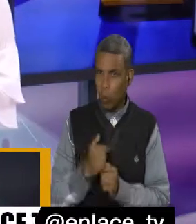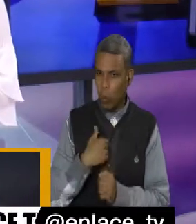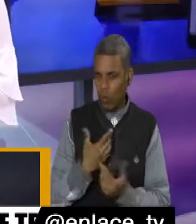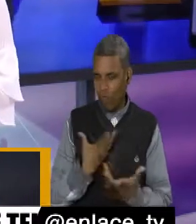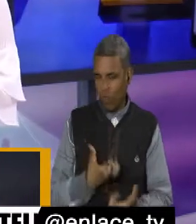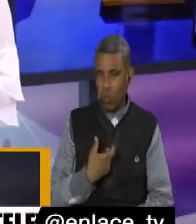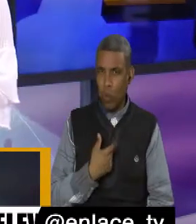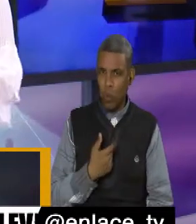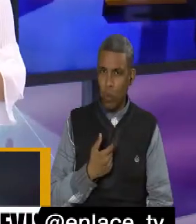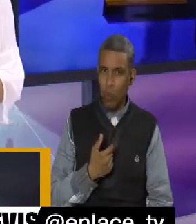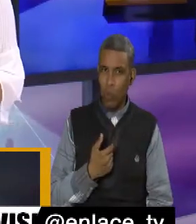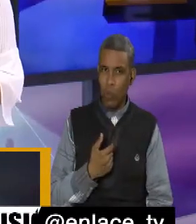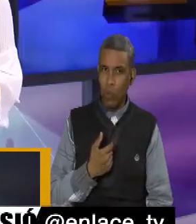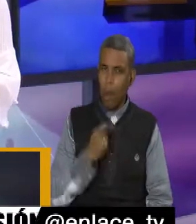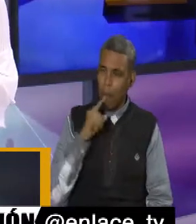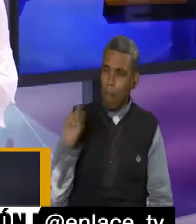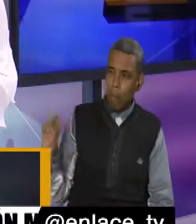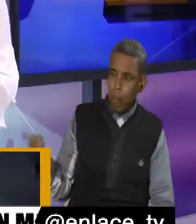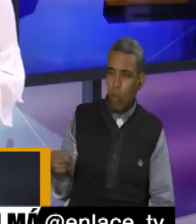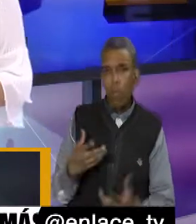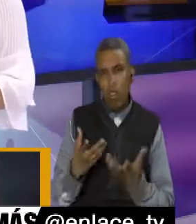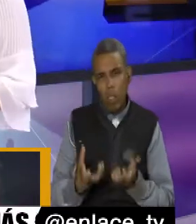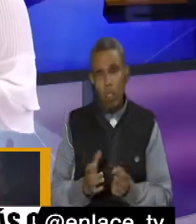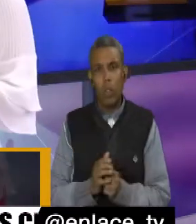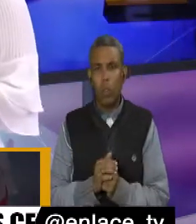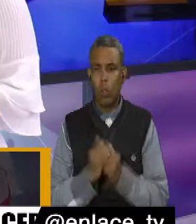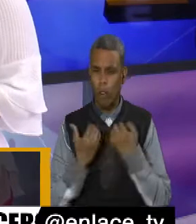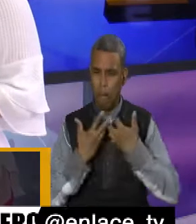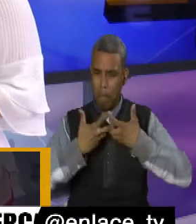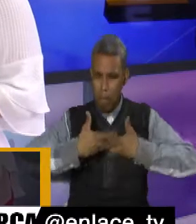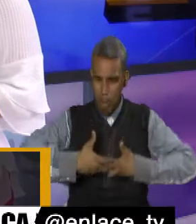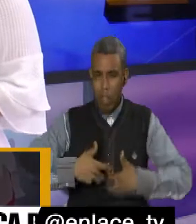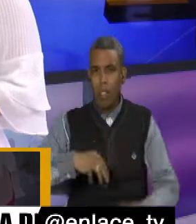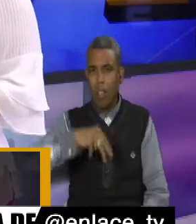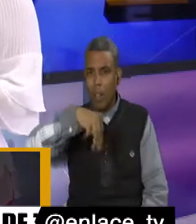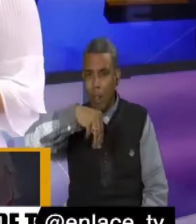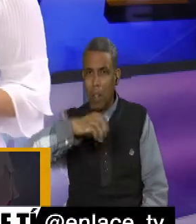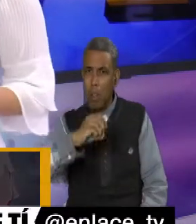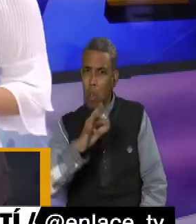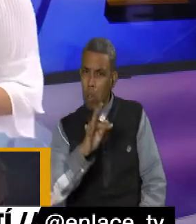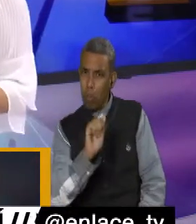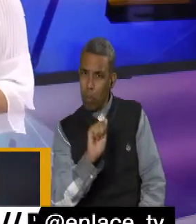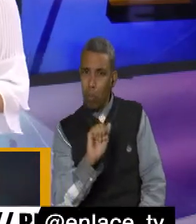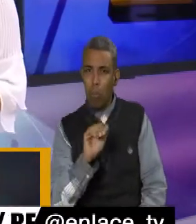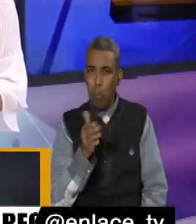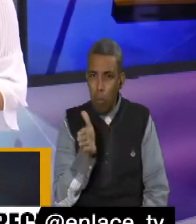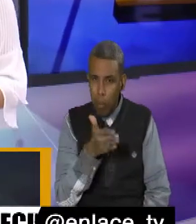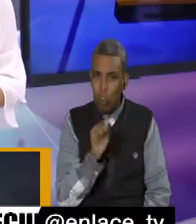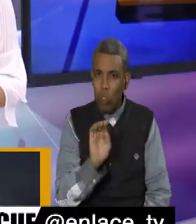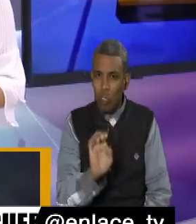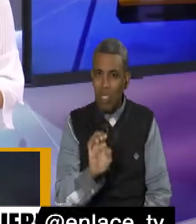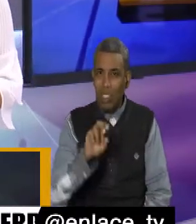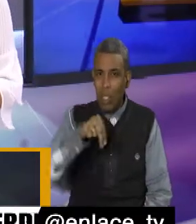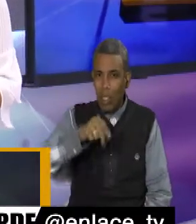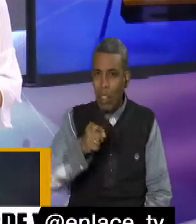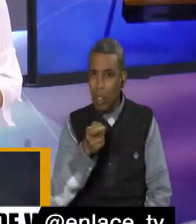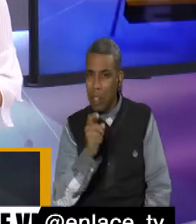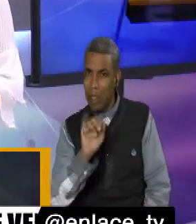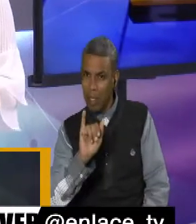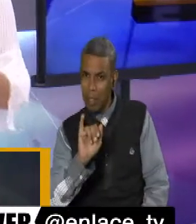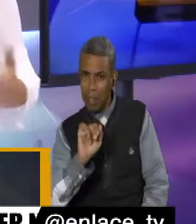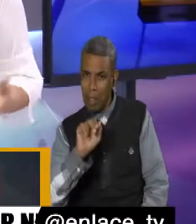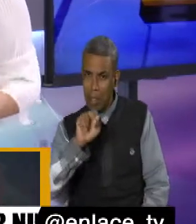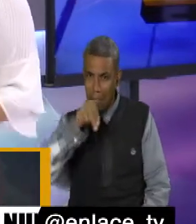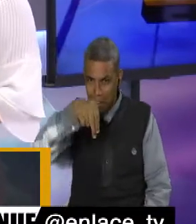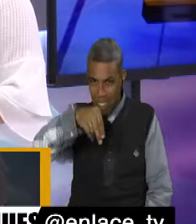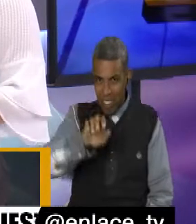preguntar acerca de lo que sucede en este momento con Mota Engil en la ciudad y con quienes se encuentran afectados por parte de